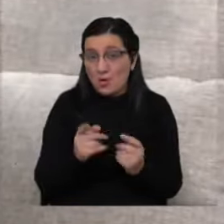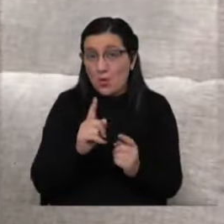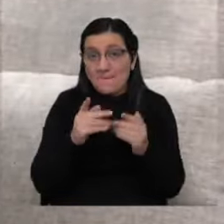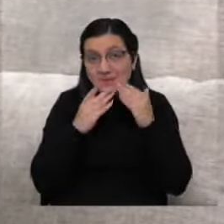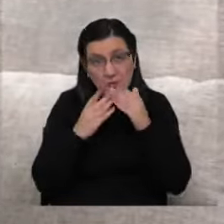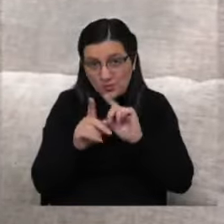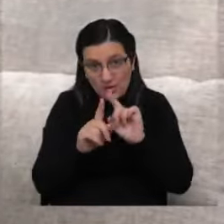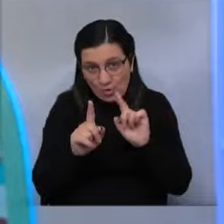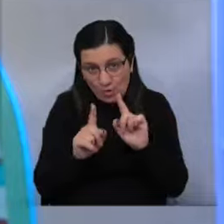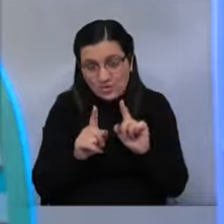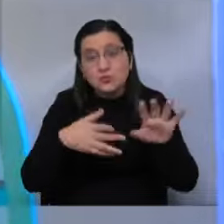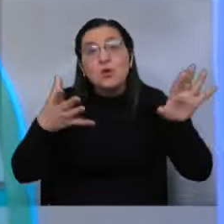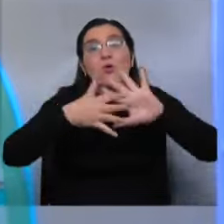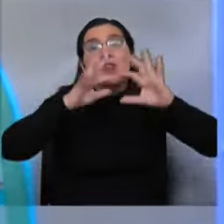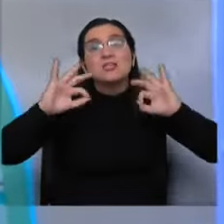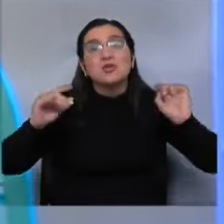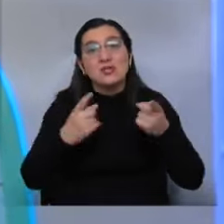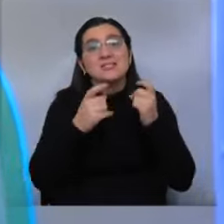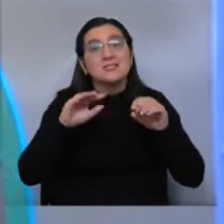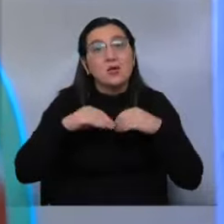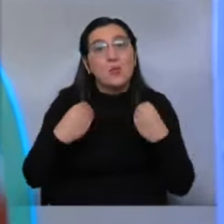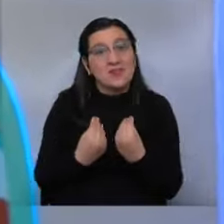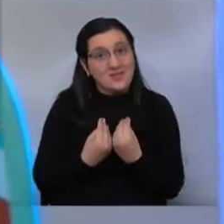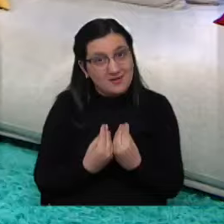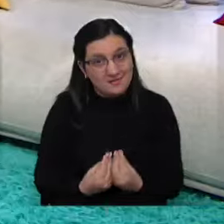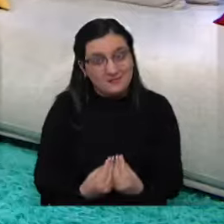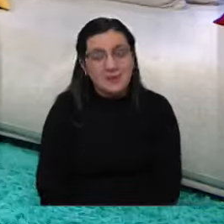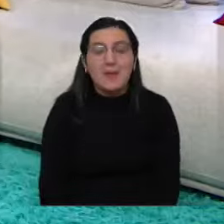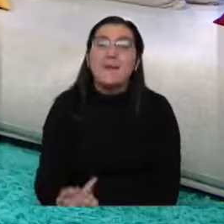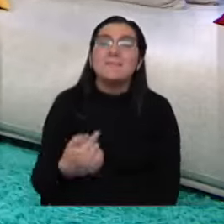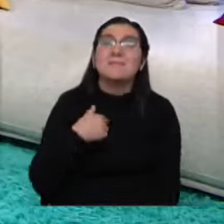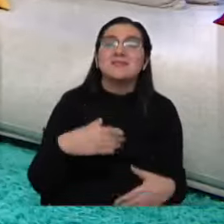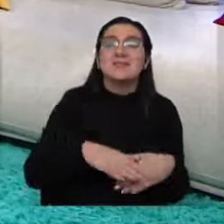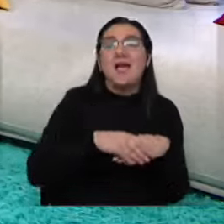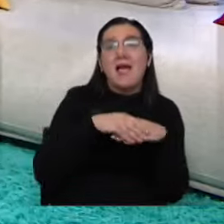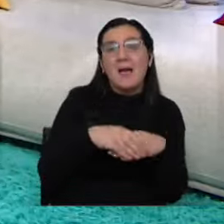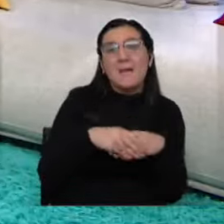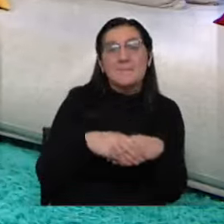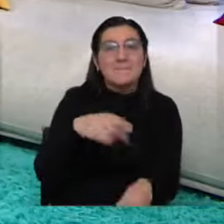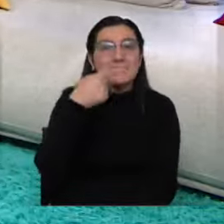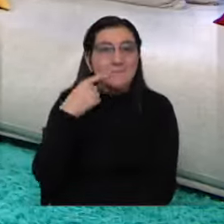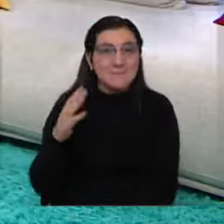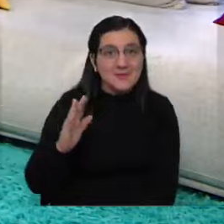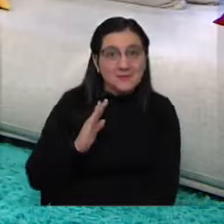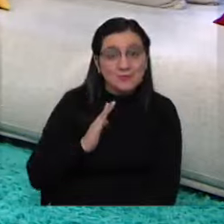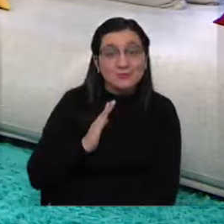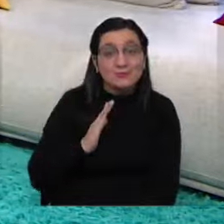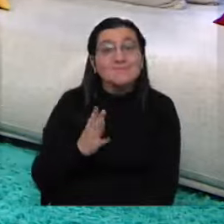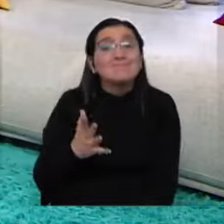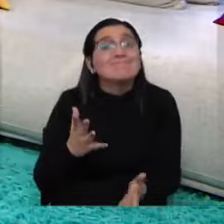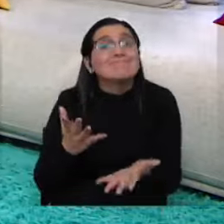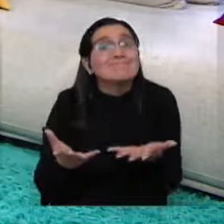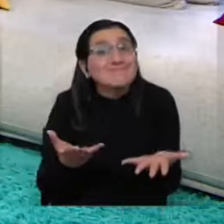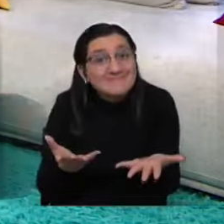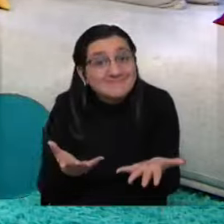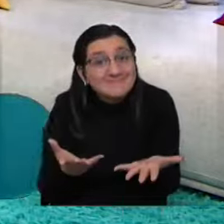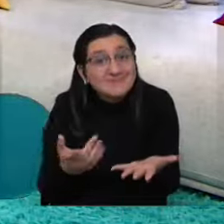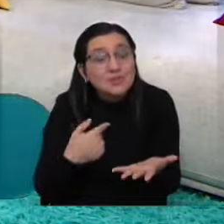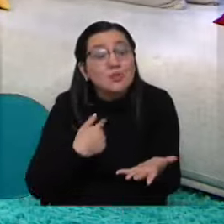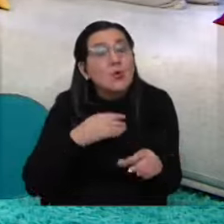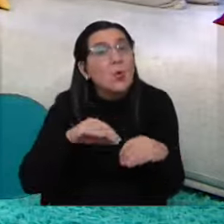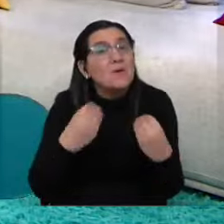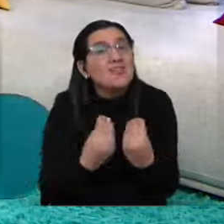una pregunta perd me olvidé y dice así mis amigos y mis amigas son tin tin tin tin tin